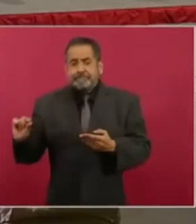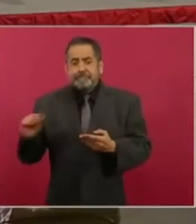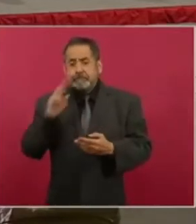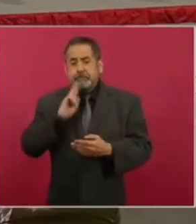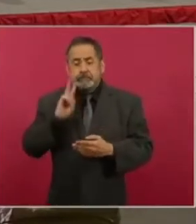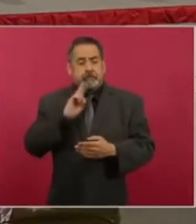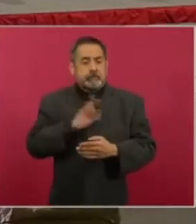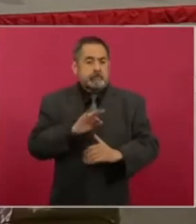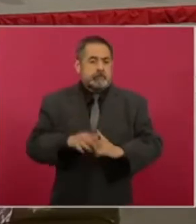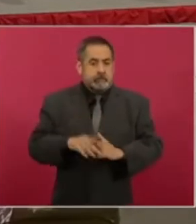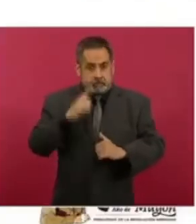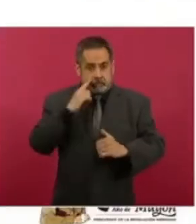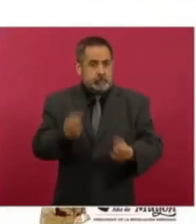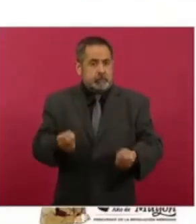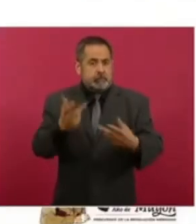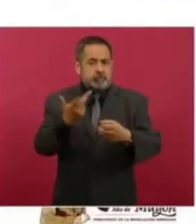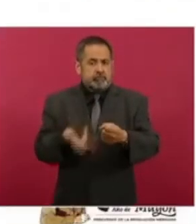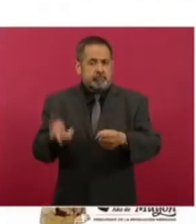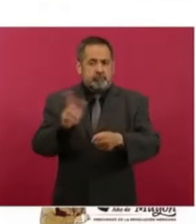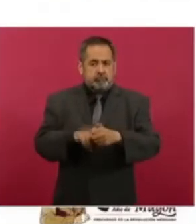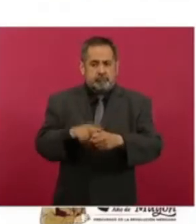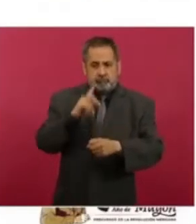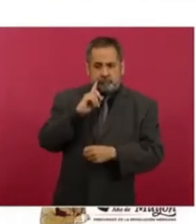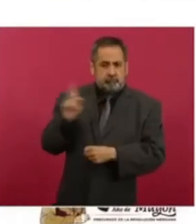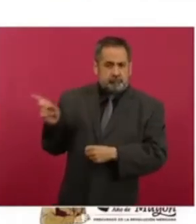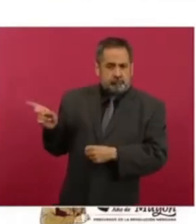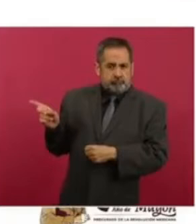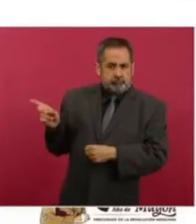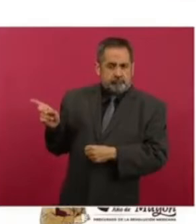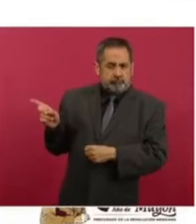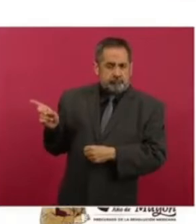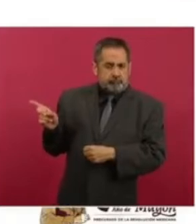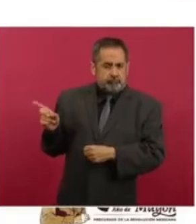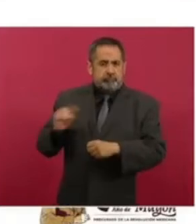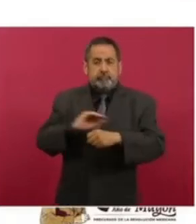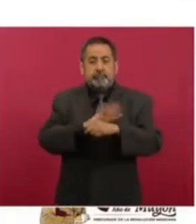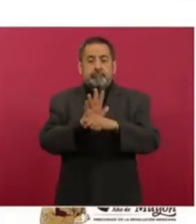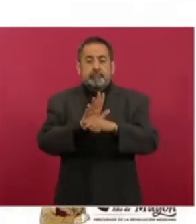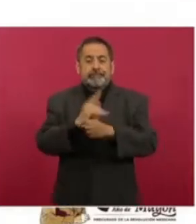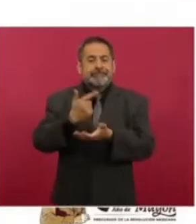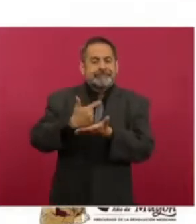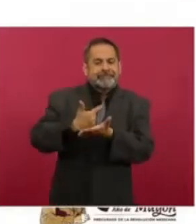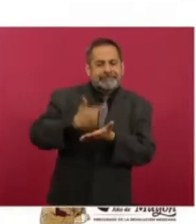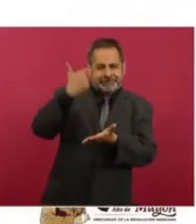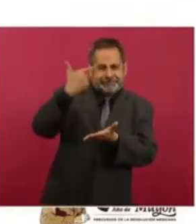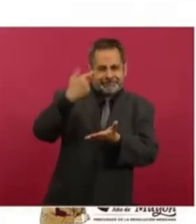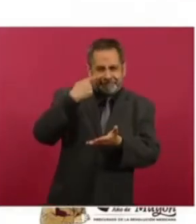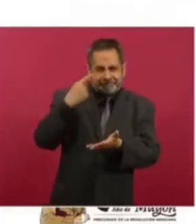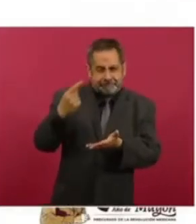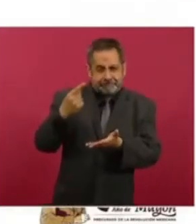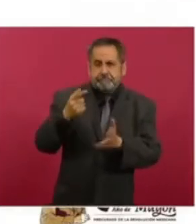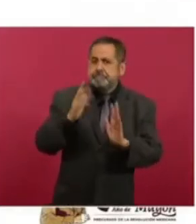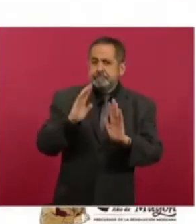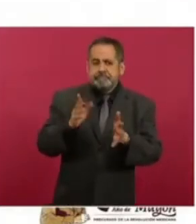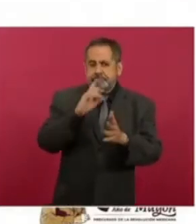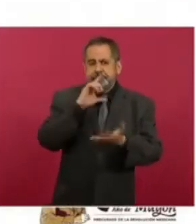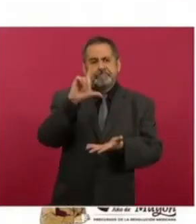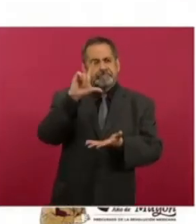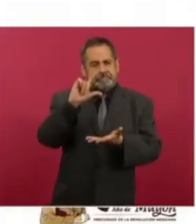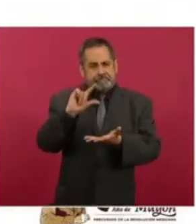la hospitalización, el indicador de COVID grave, muestra también una reducción sostenida